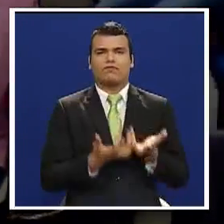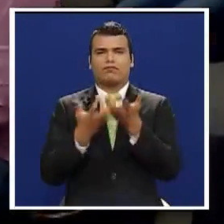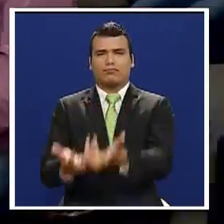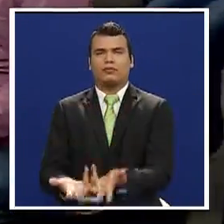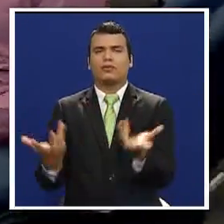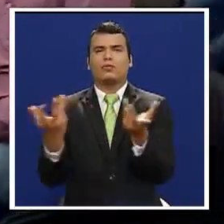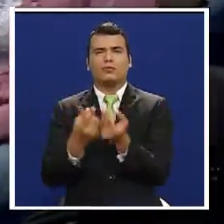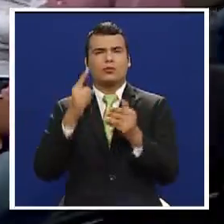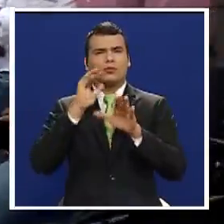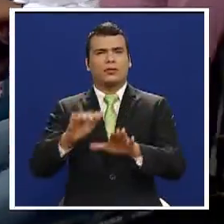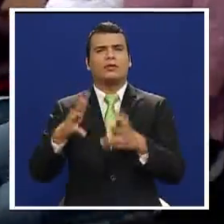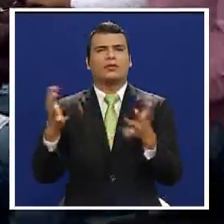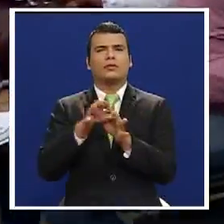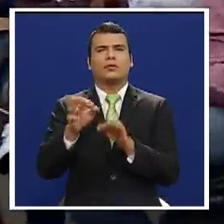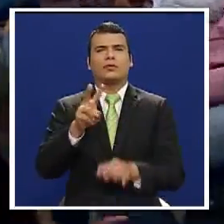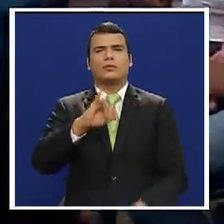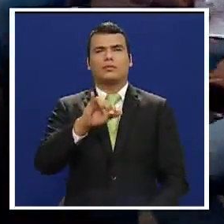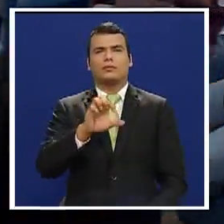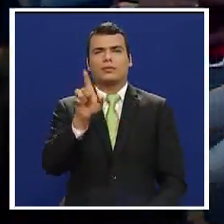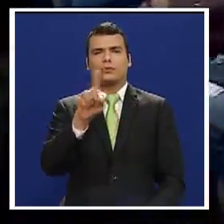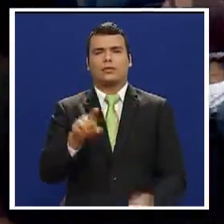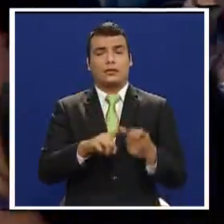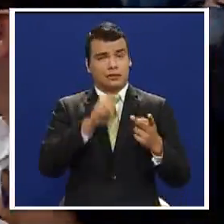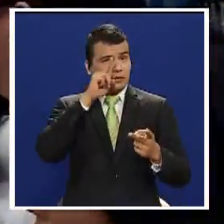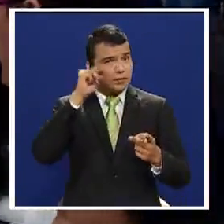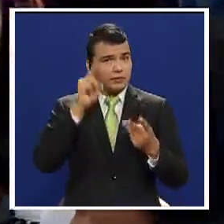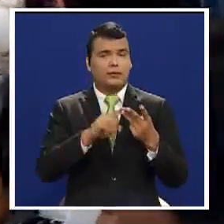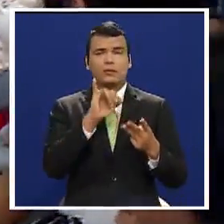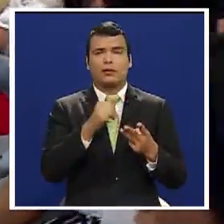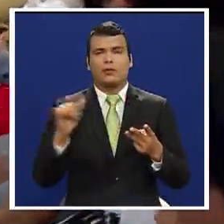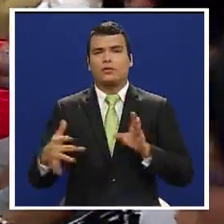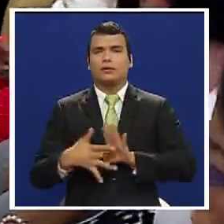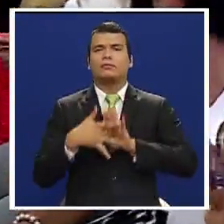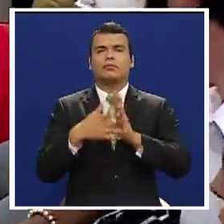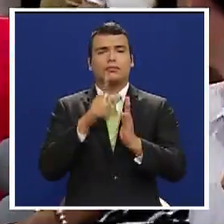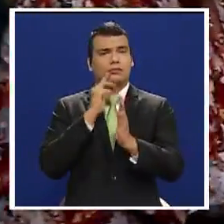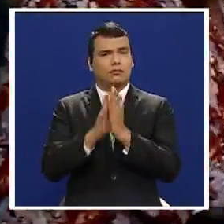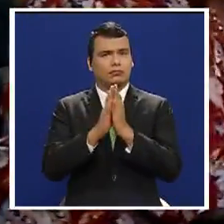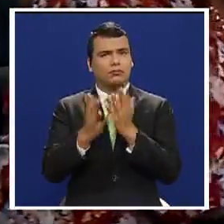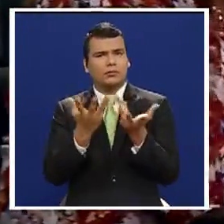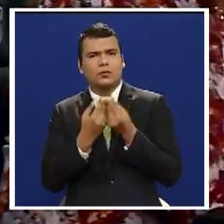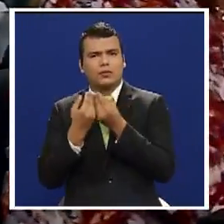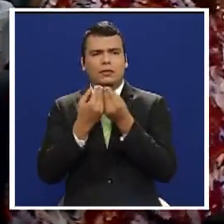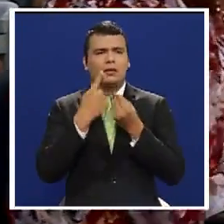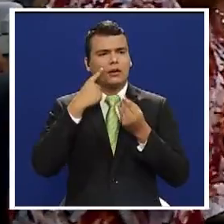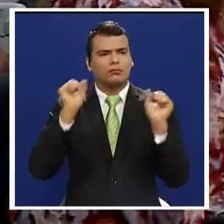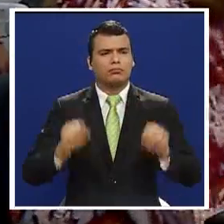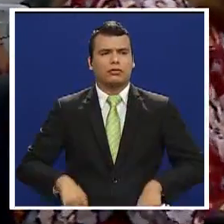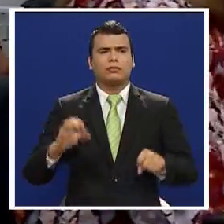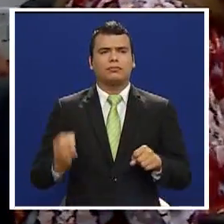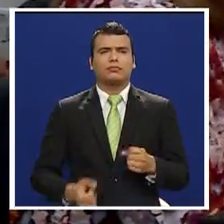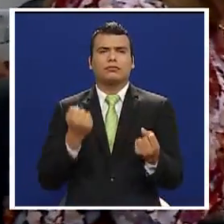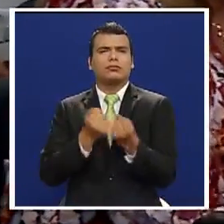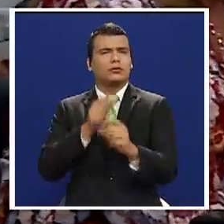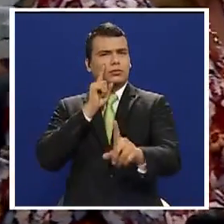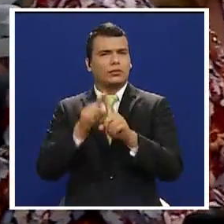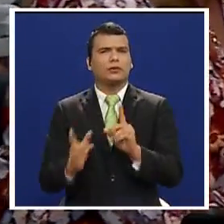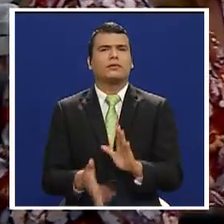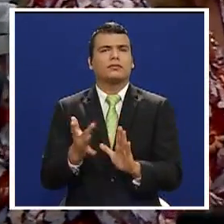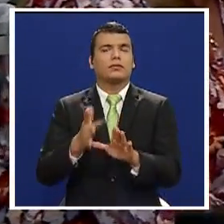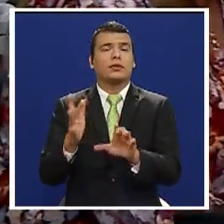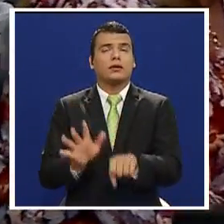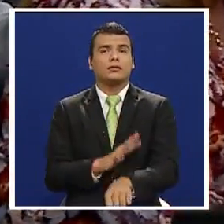municipios, exponiendo el plan de desarrollo, El Valle Sos Vos. Ayer el encuentro con la comunidad se adelantó en Yumbo y ahí estuvo el periodista de Telepacífico